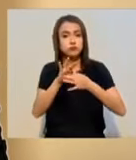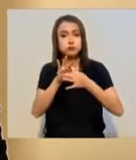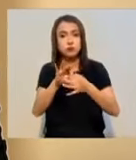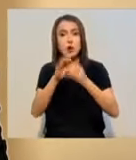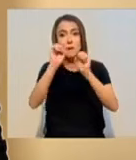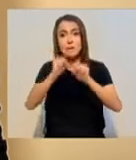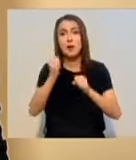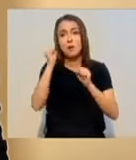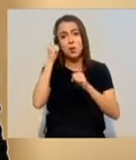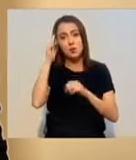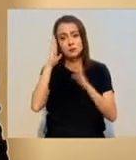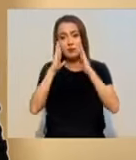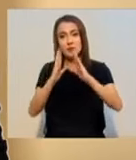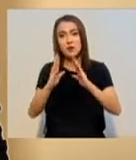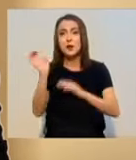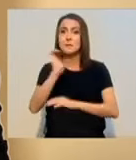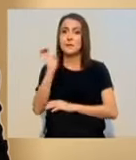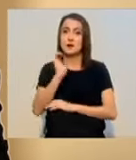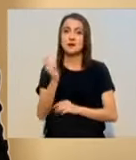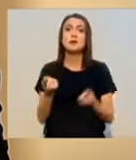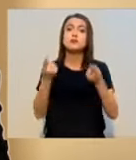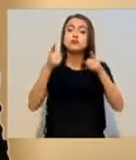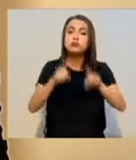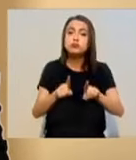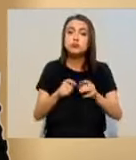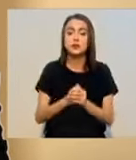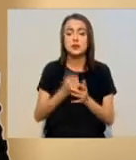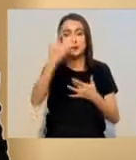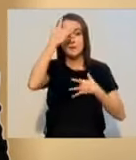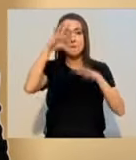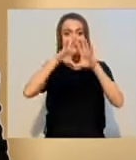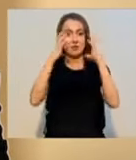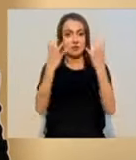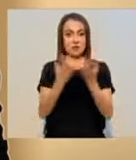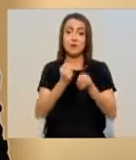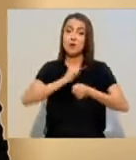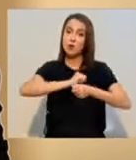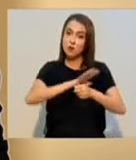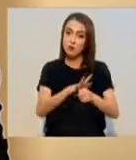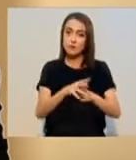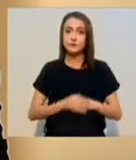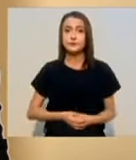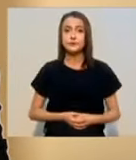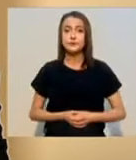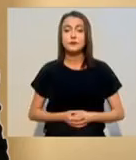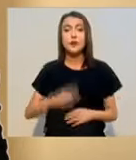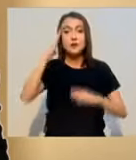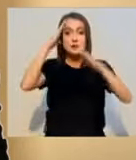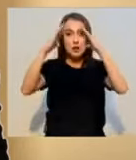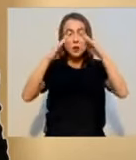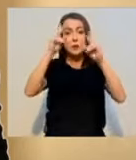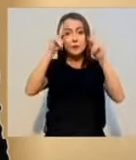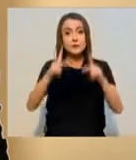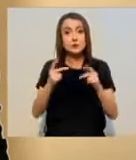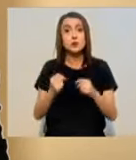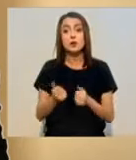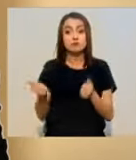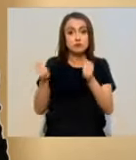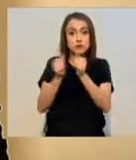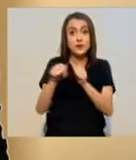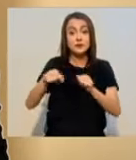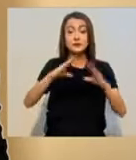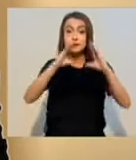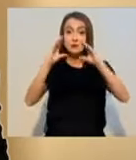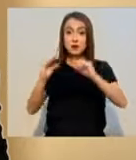para combatir la emergencia nacional provocada a raíz de la pandemia por la COVID-19. Saludamos a quienes nos acompañan